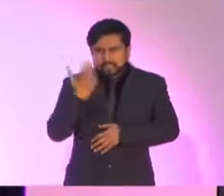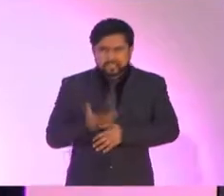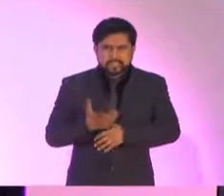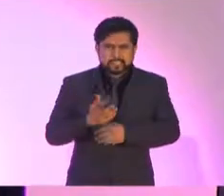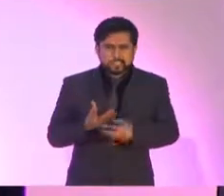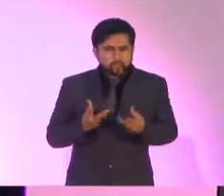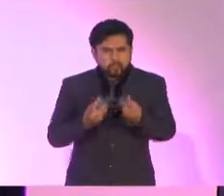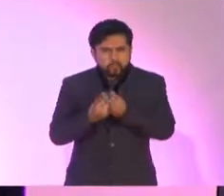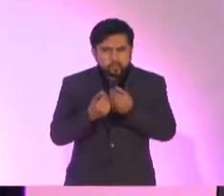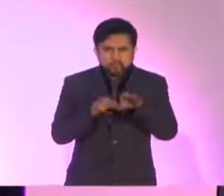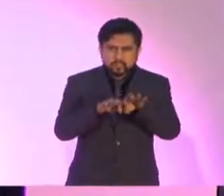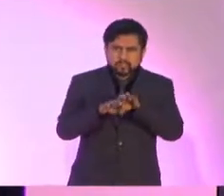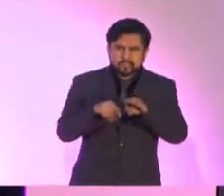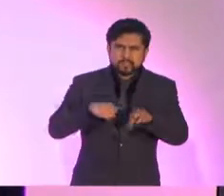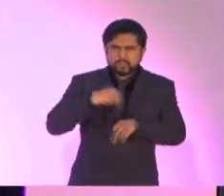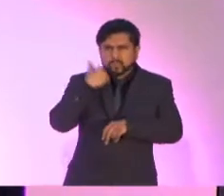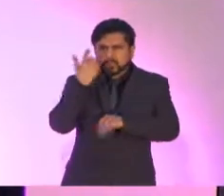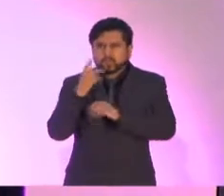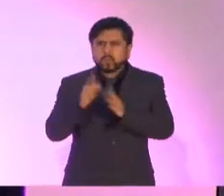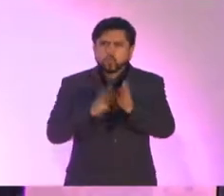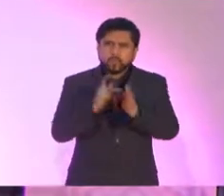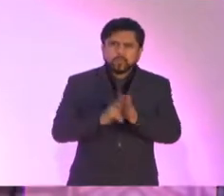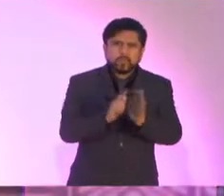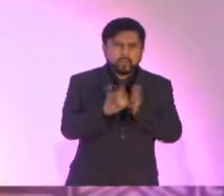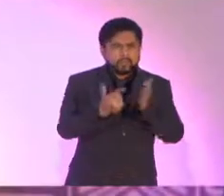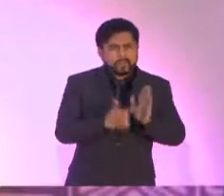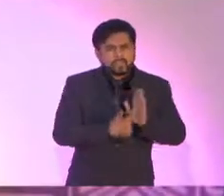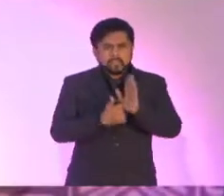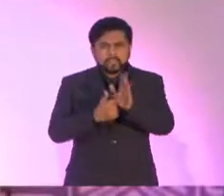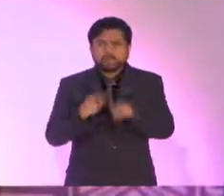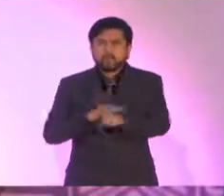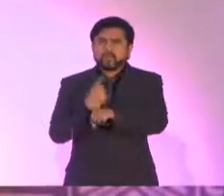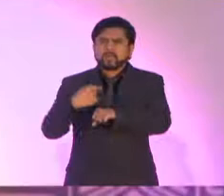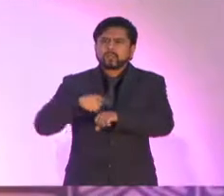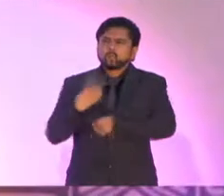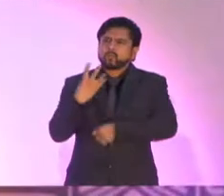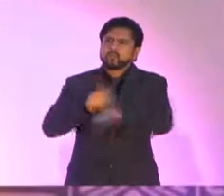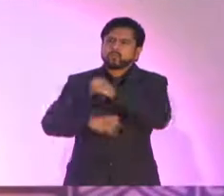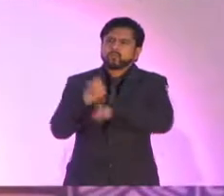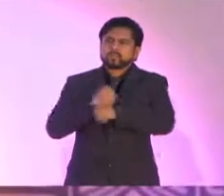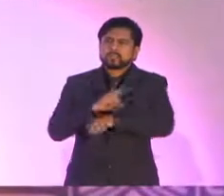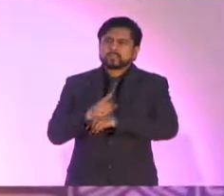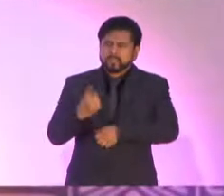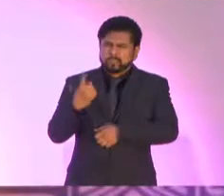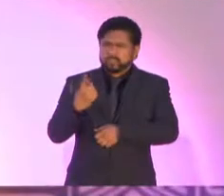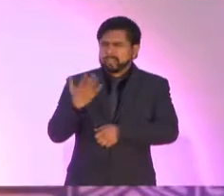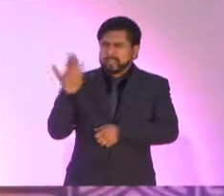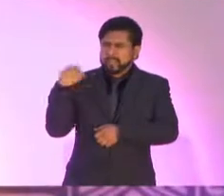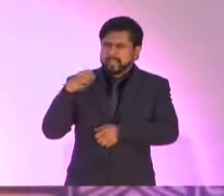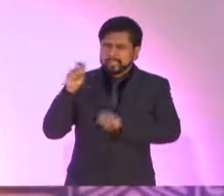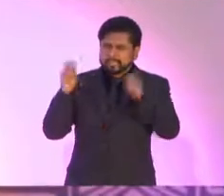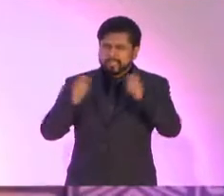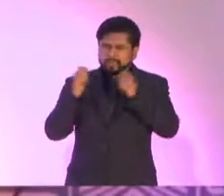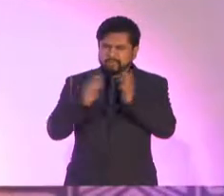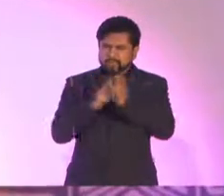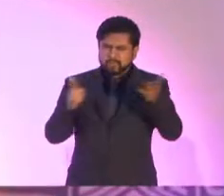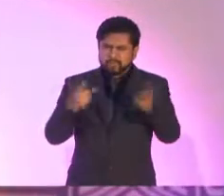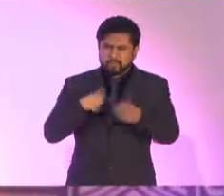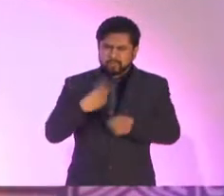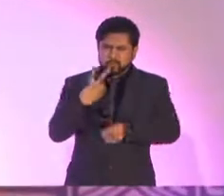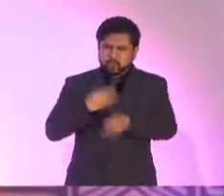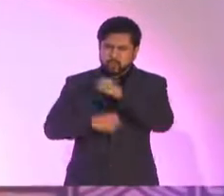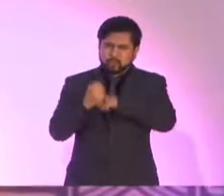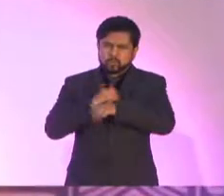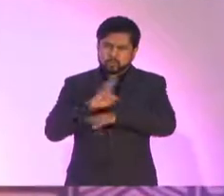quiero volver a presentarme, ya tenía precisamente 2 años que fue en la Feria del Libro pasada, la última vez que me presentaba en